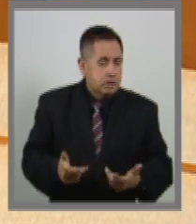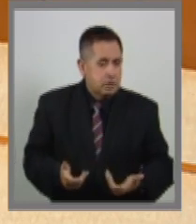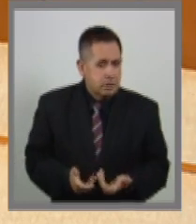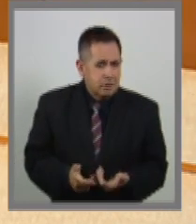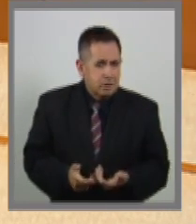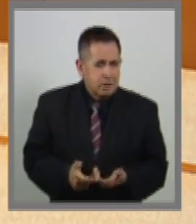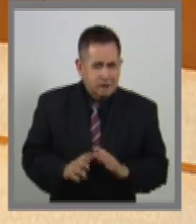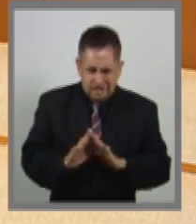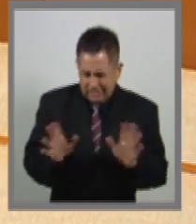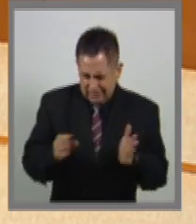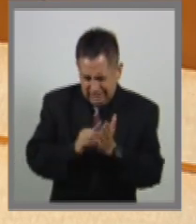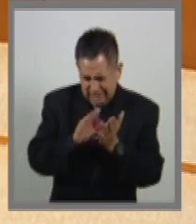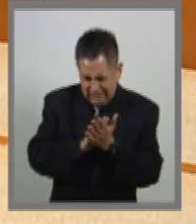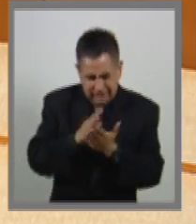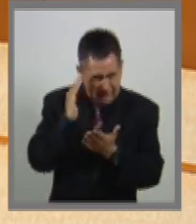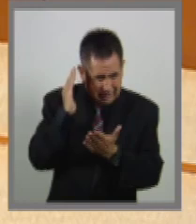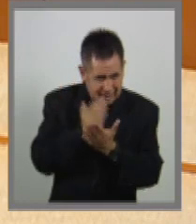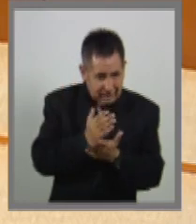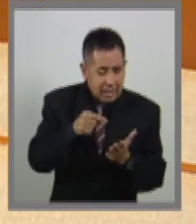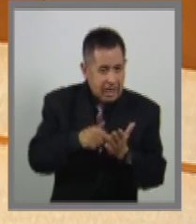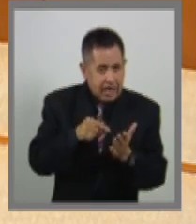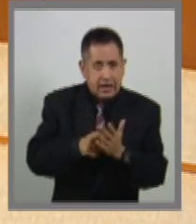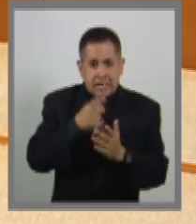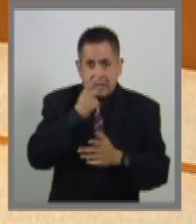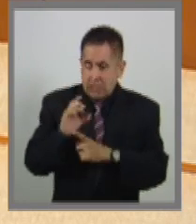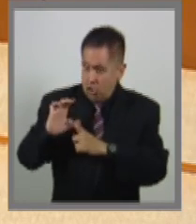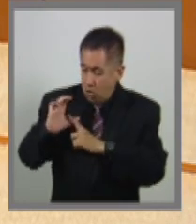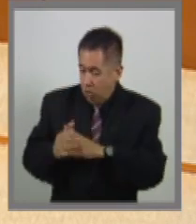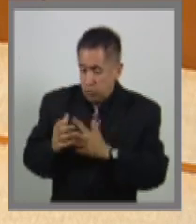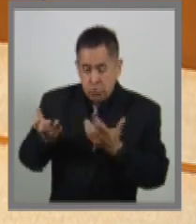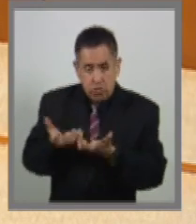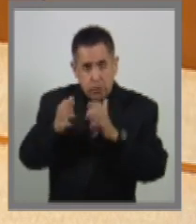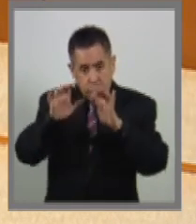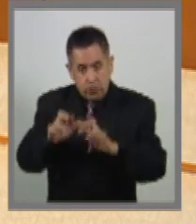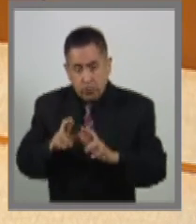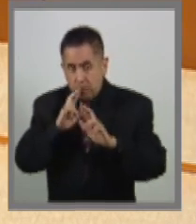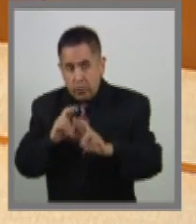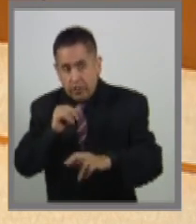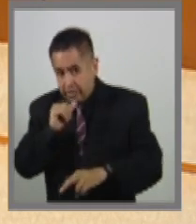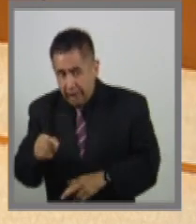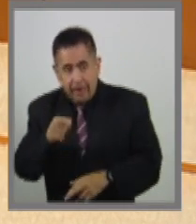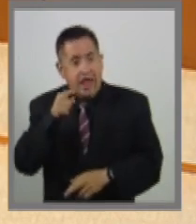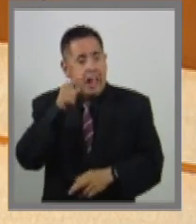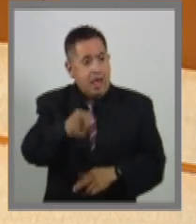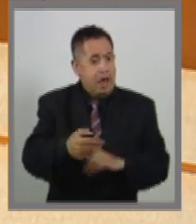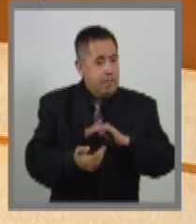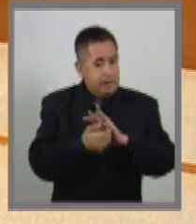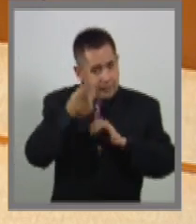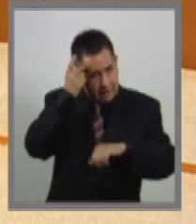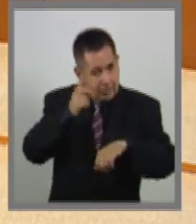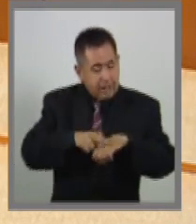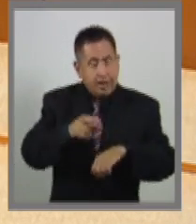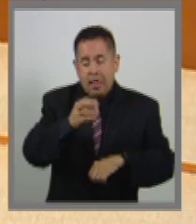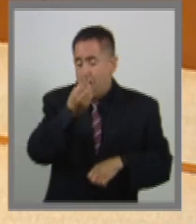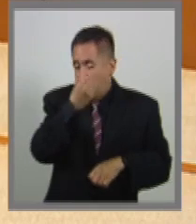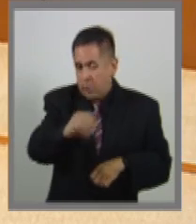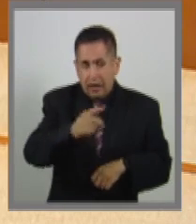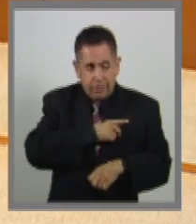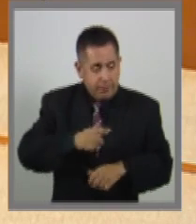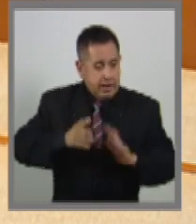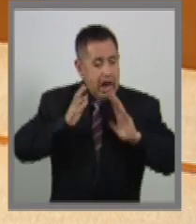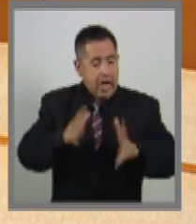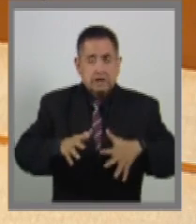Ya está establecido que si las comisiones no dictaminan, la mesa directiva está obligada a presentarla en sus términos.